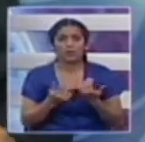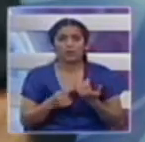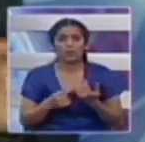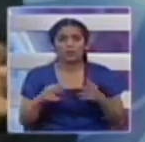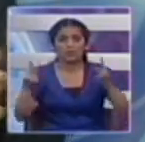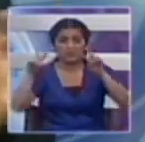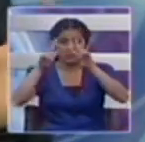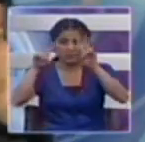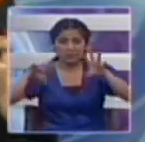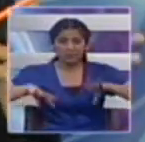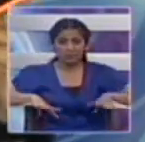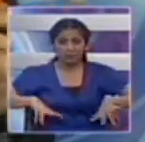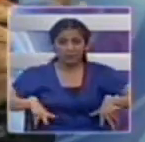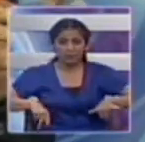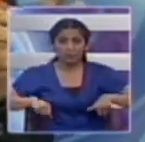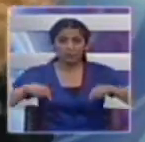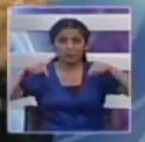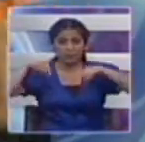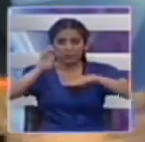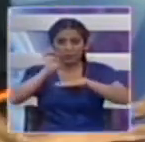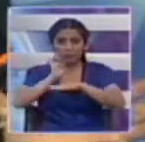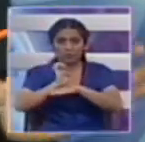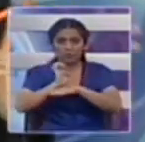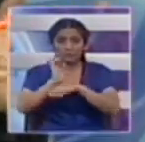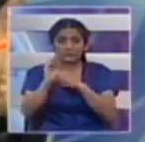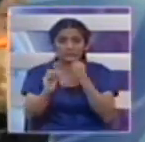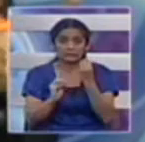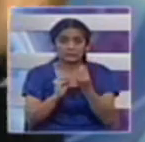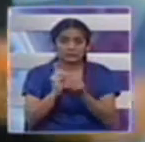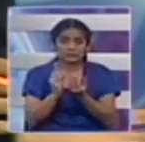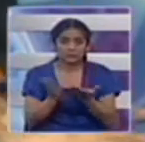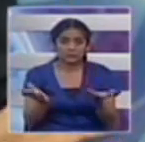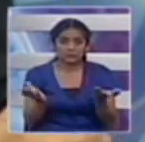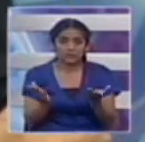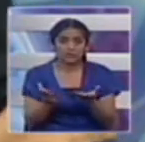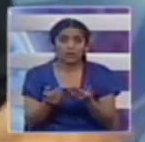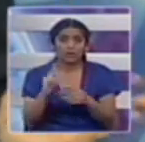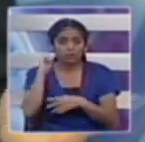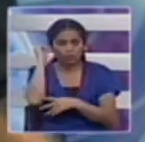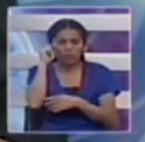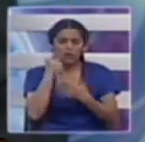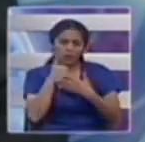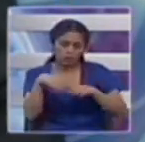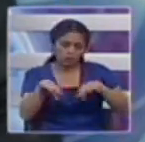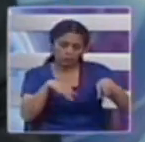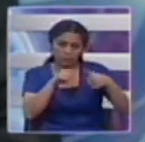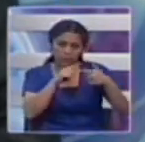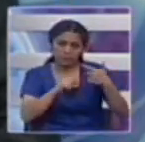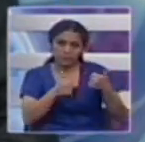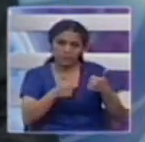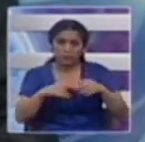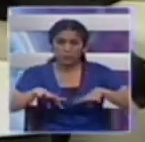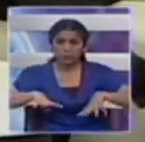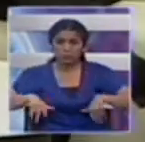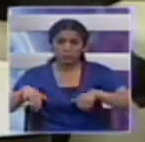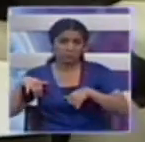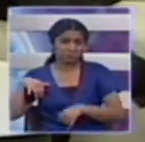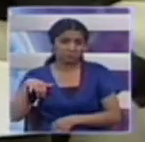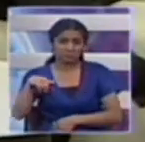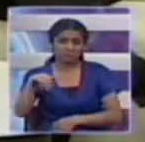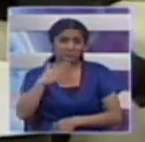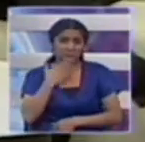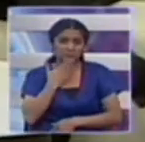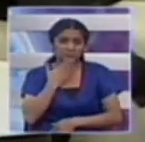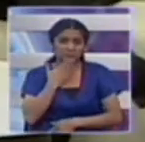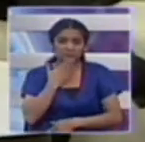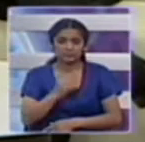corrupción. Esto de alguna manera no borra lo bueno que ha hecho este gobierno. Claro que no. Yo creo que la corrupción,